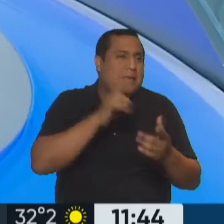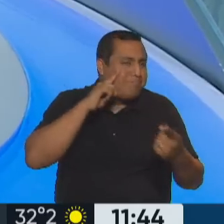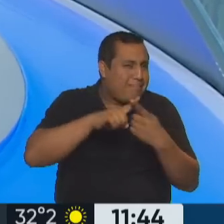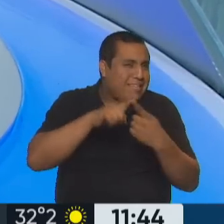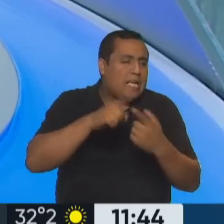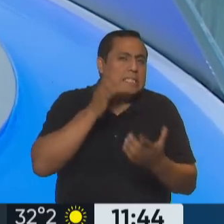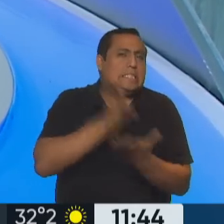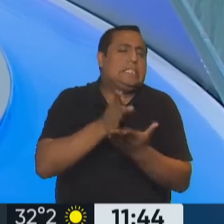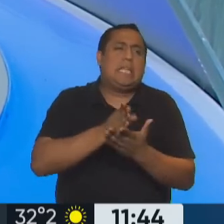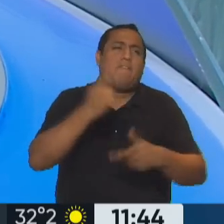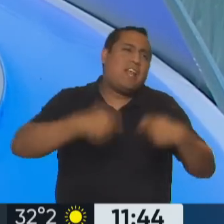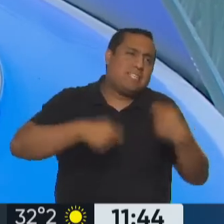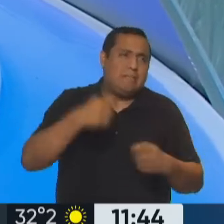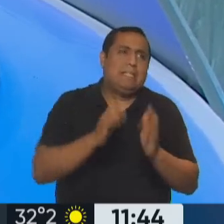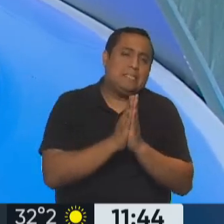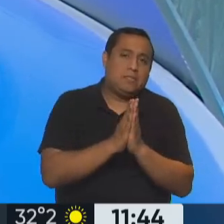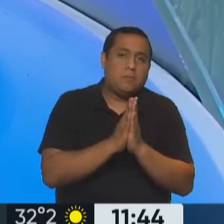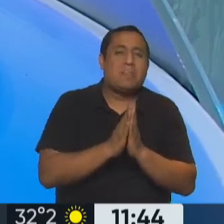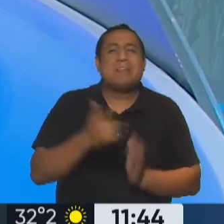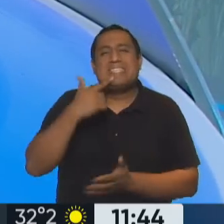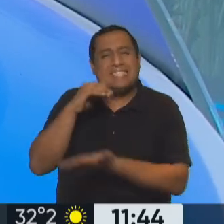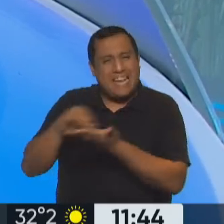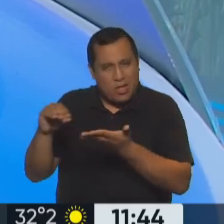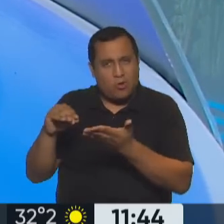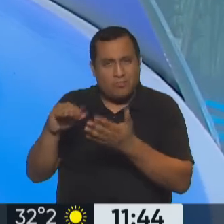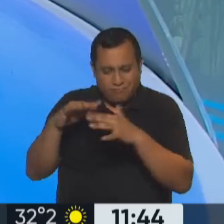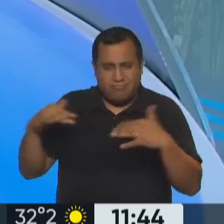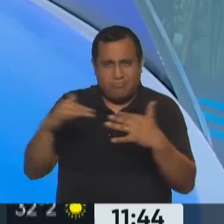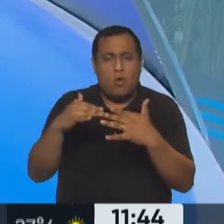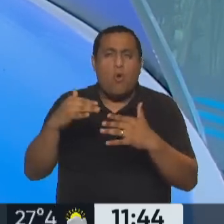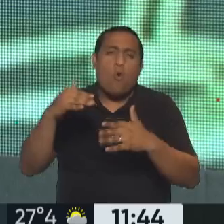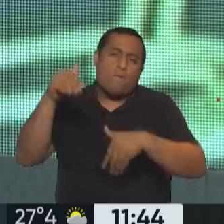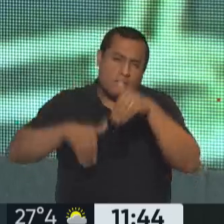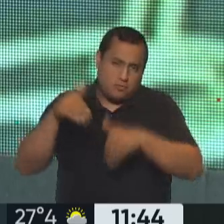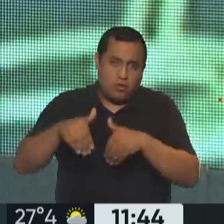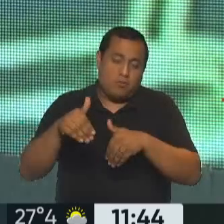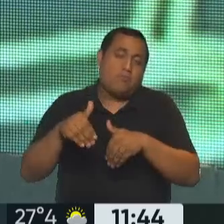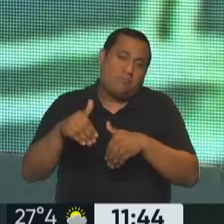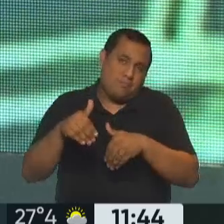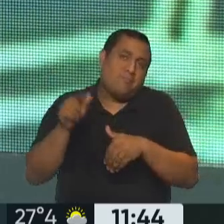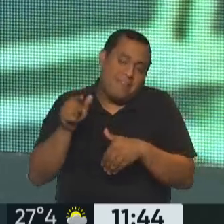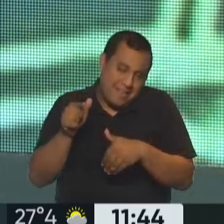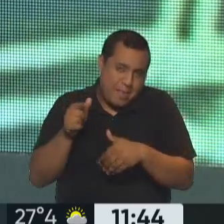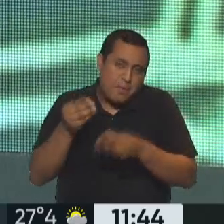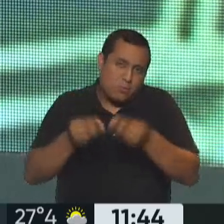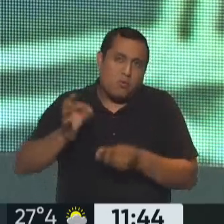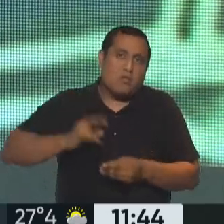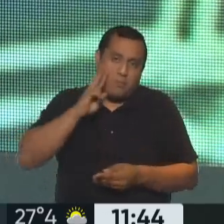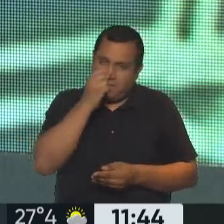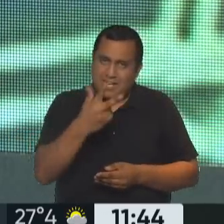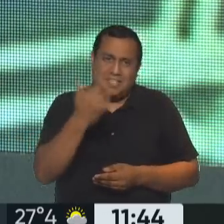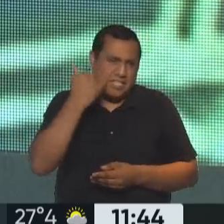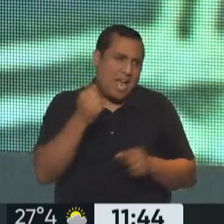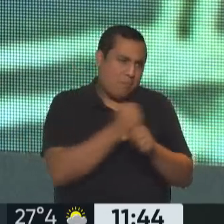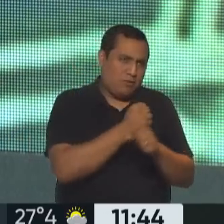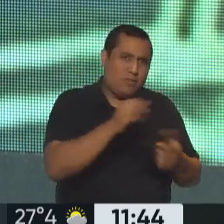Bueno, todo esto sucedió en las últimas horas en el Senado de la Nación. No solamente se votó el presupuesto 2023, que ya tenía media sanción de la Cámara de Diputados, sino también que